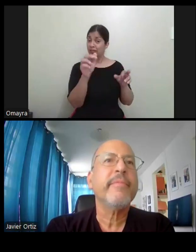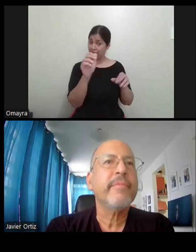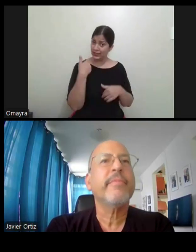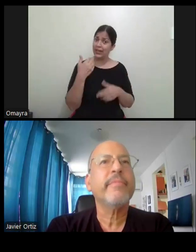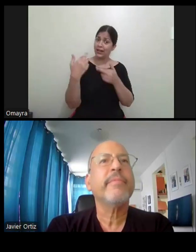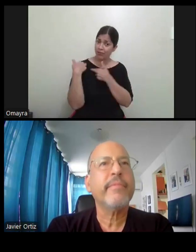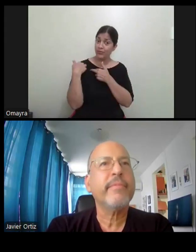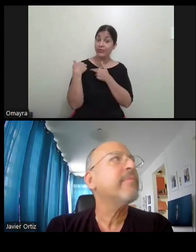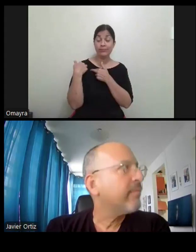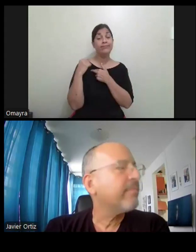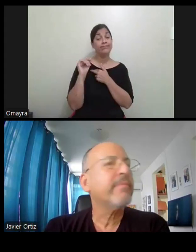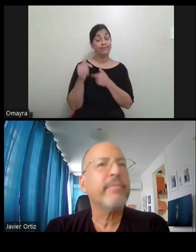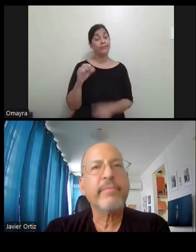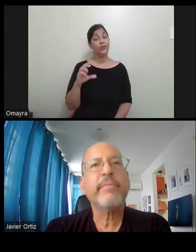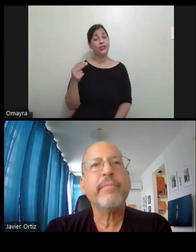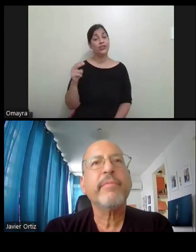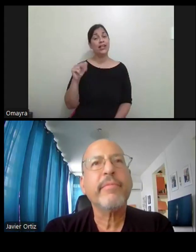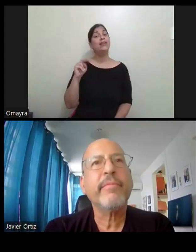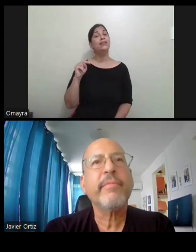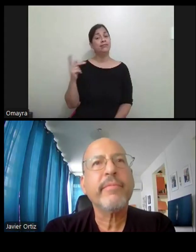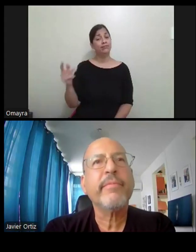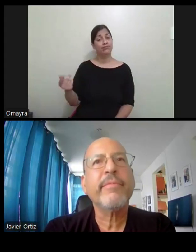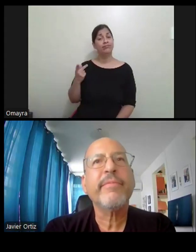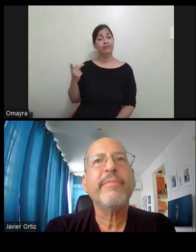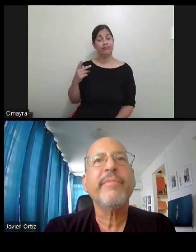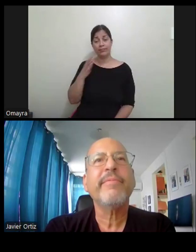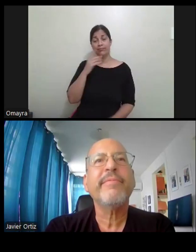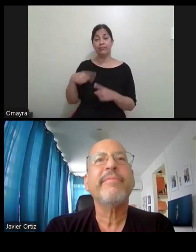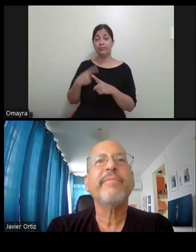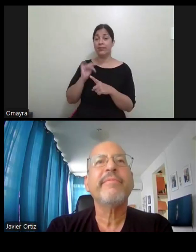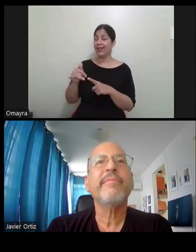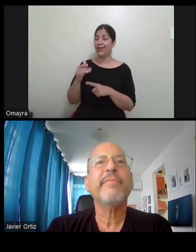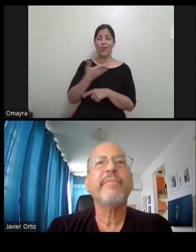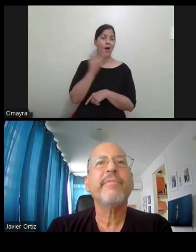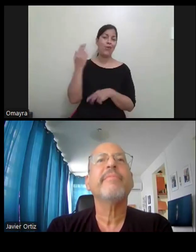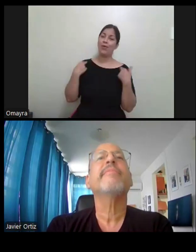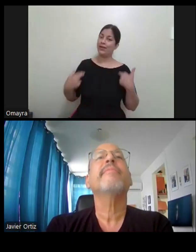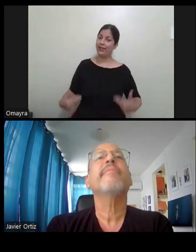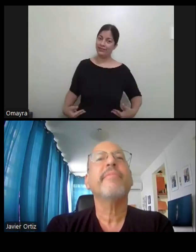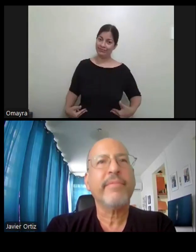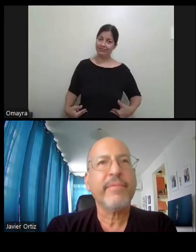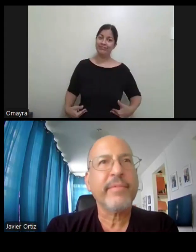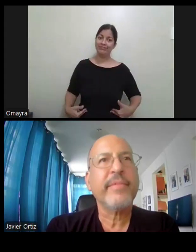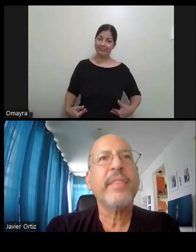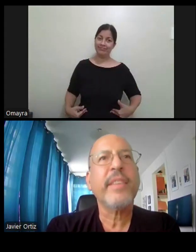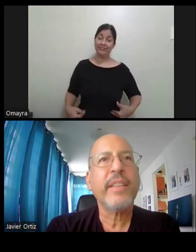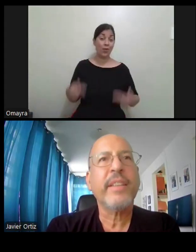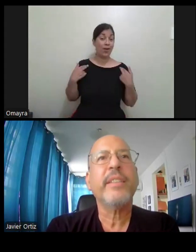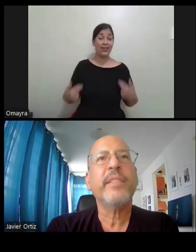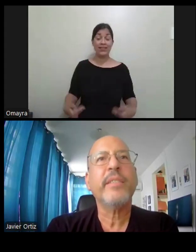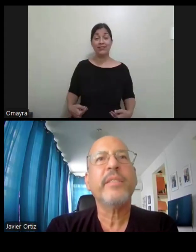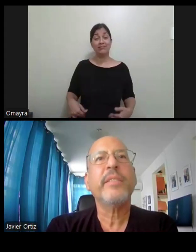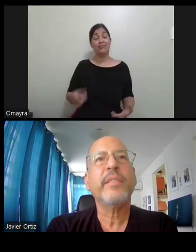Eso, Chenan y yo lo estábamos conversando los otros días, que no hay humanidad. O sea, la humanidad se la tenemos que